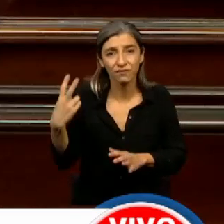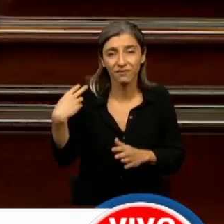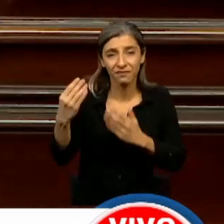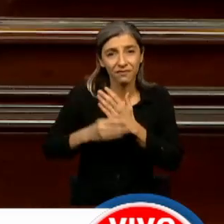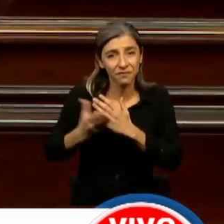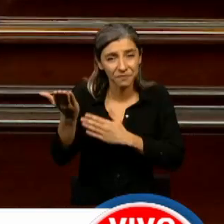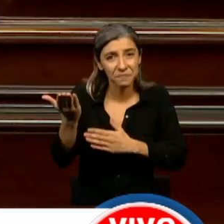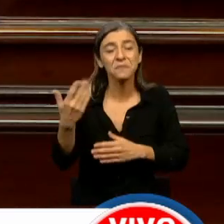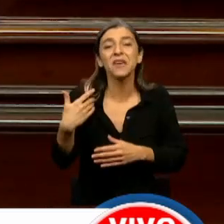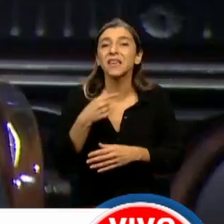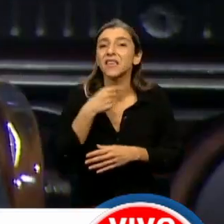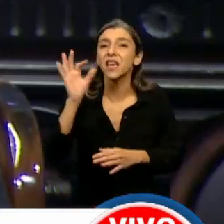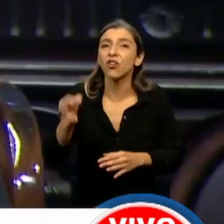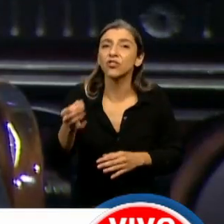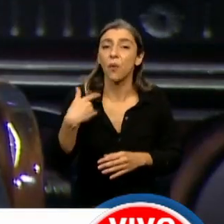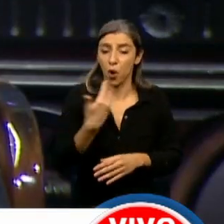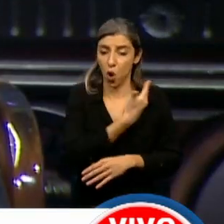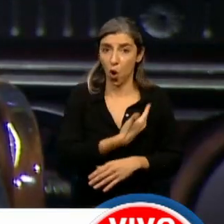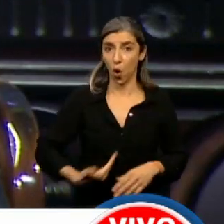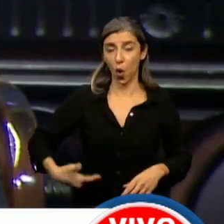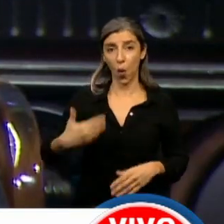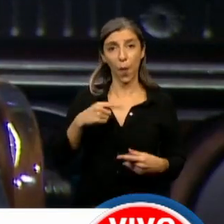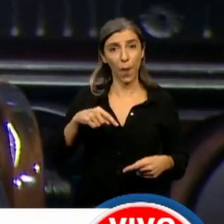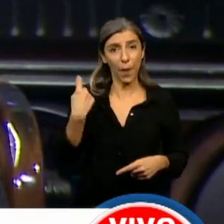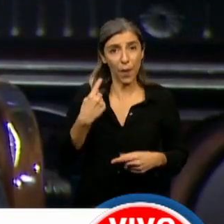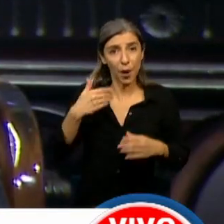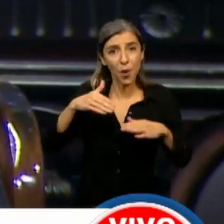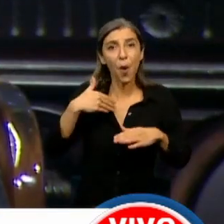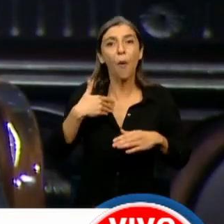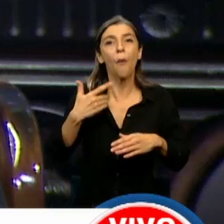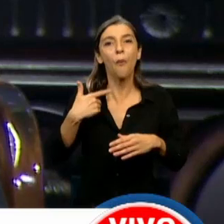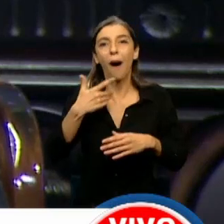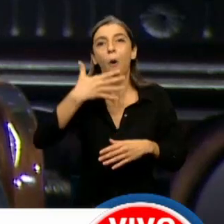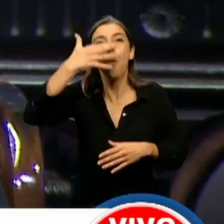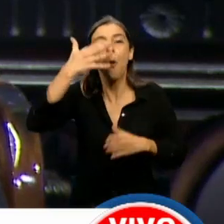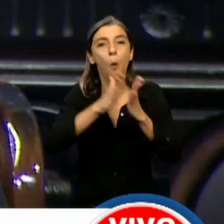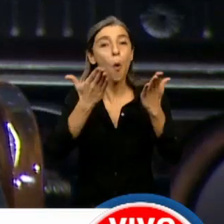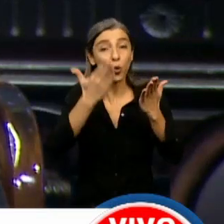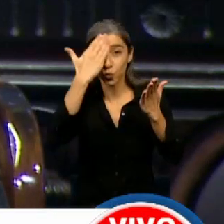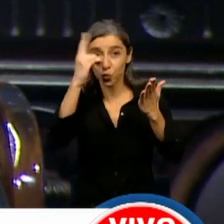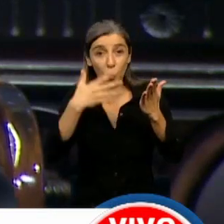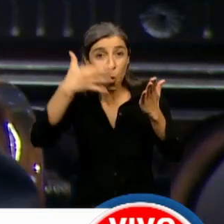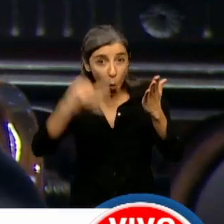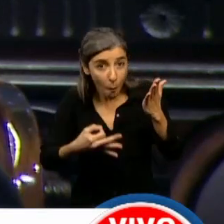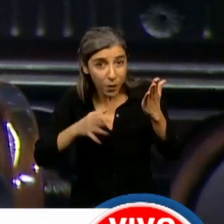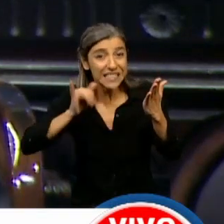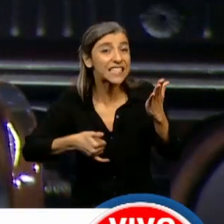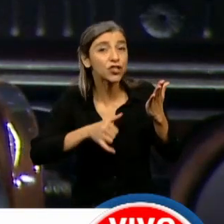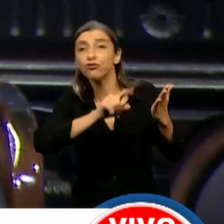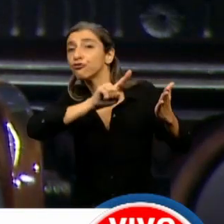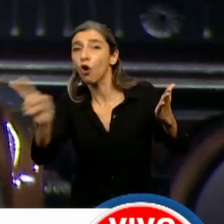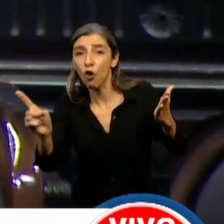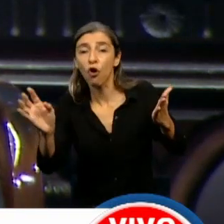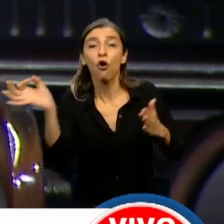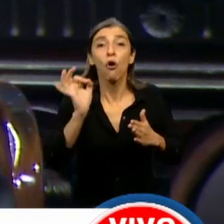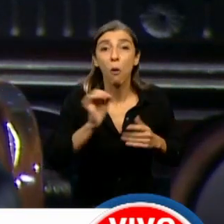gabinete si el gobierno va a gobernar cumpliendo la Constitución Nacional o si los argentinos, como